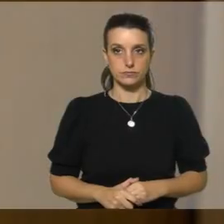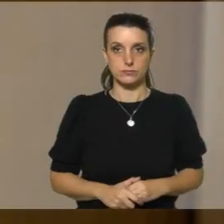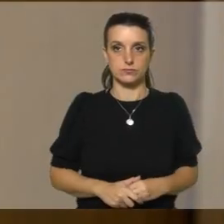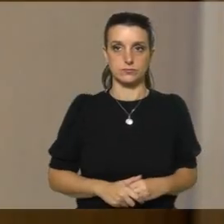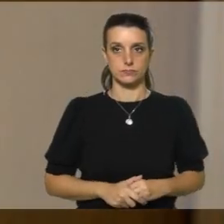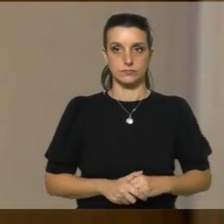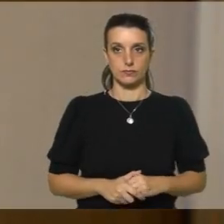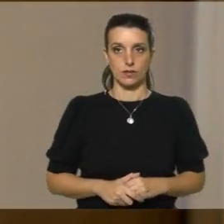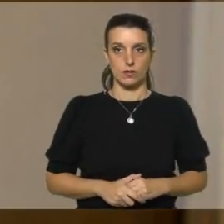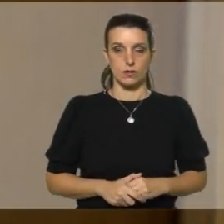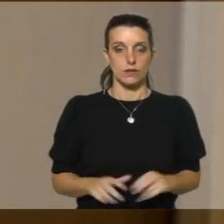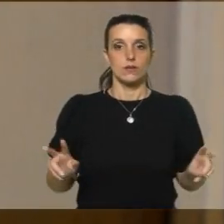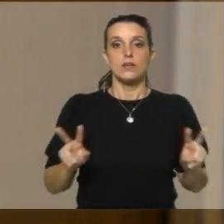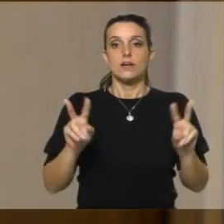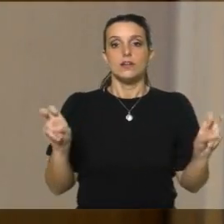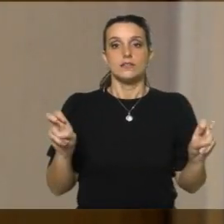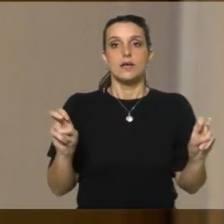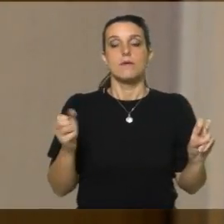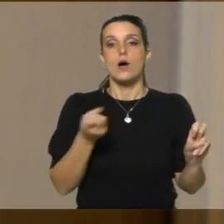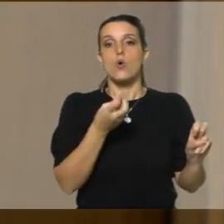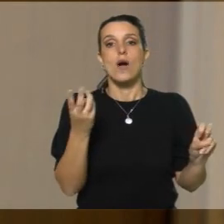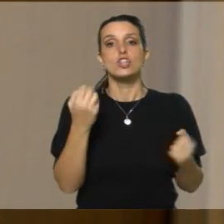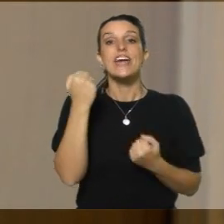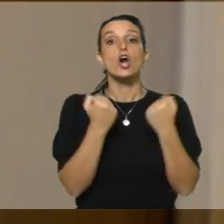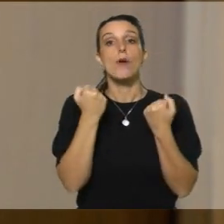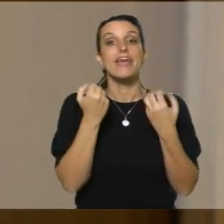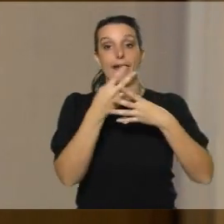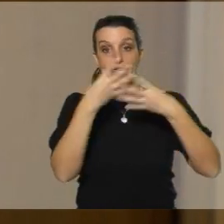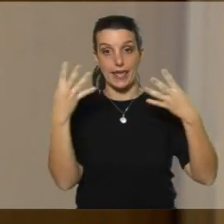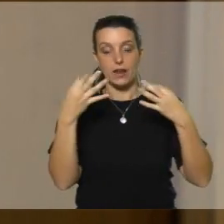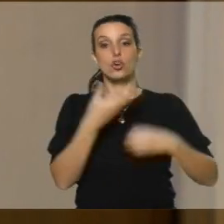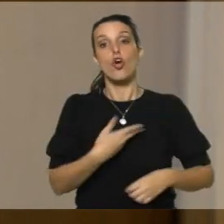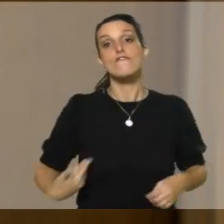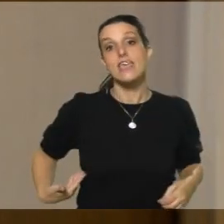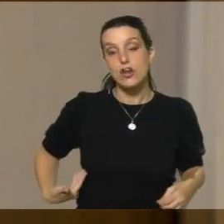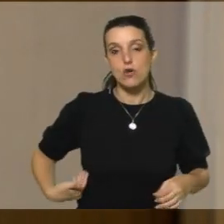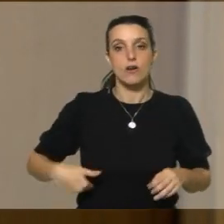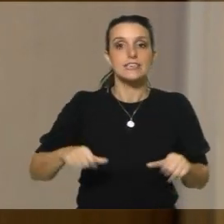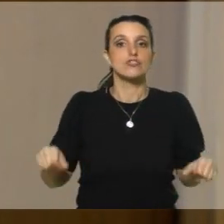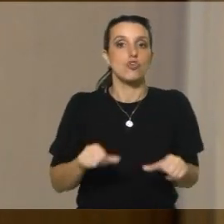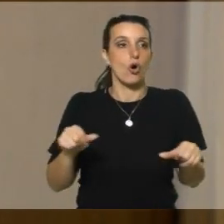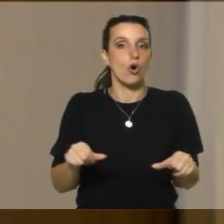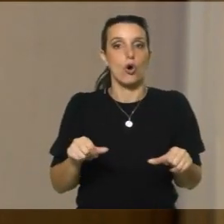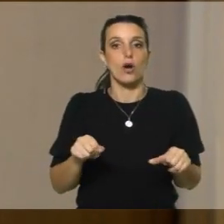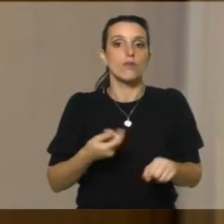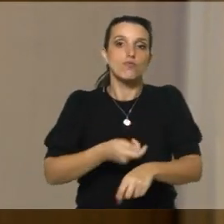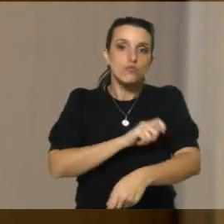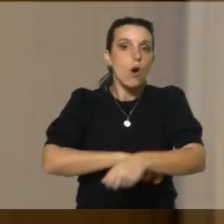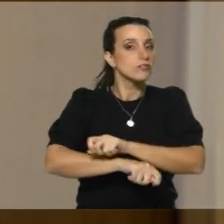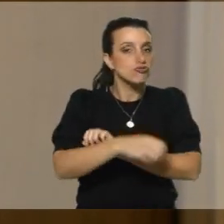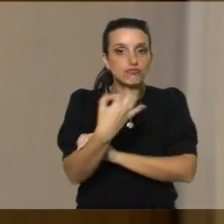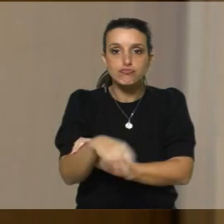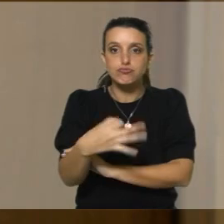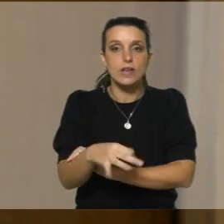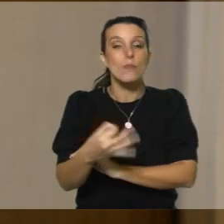Rodríguez lo que tiene que ver con con la cifra macroeconómica el gobierno realizó eh el esfuerzo necesario con